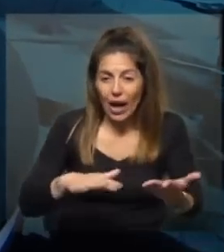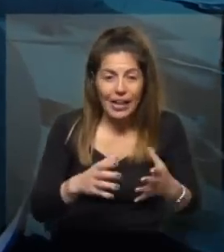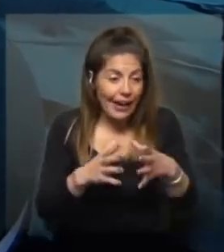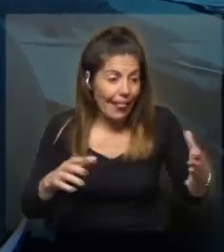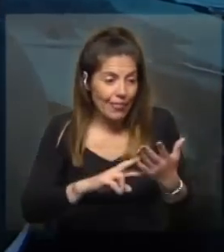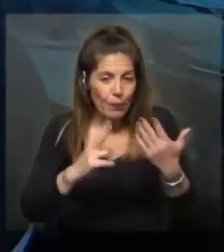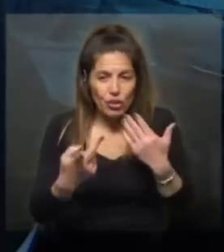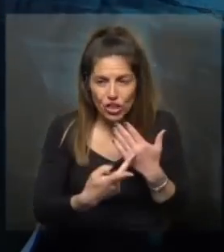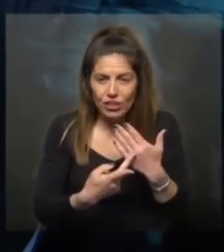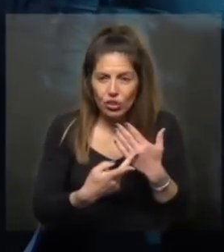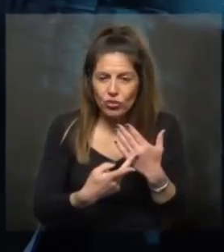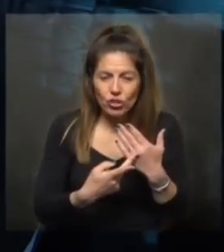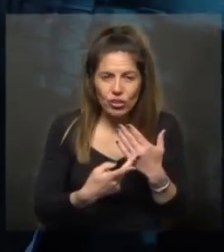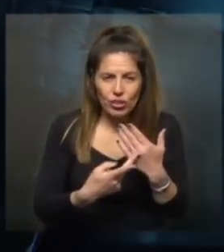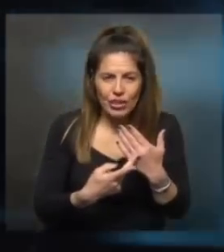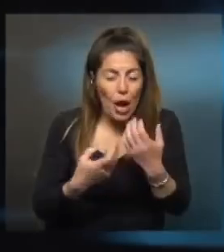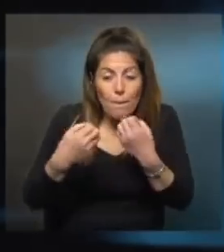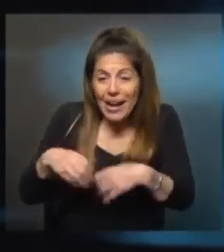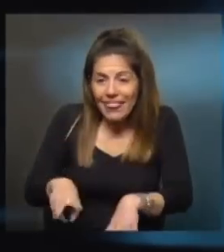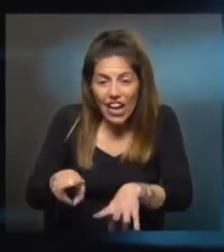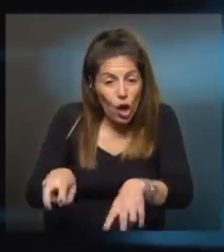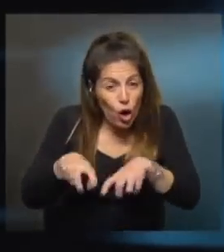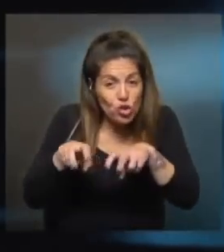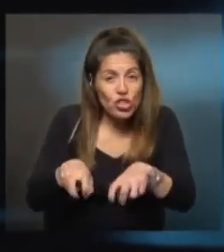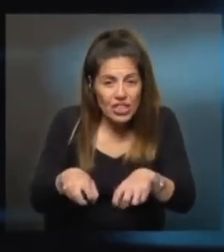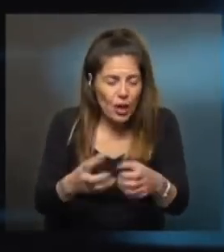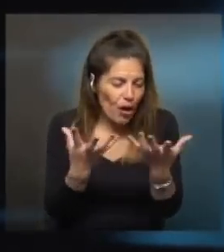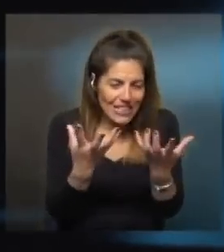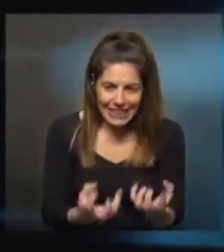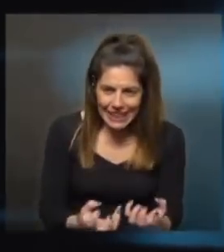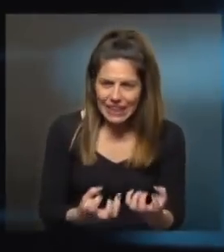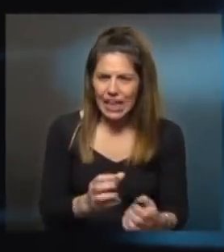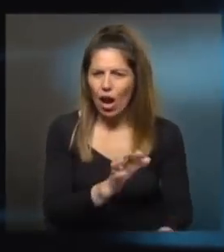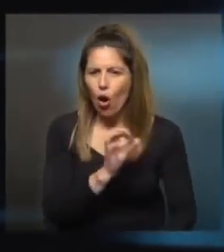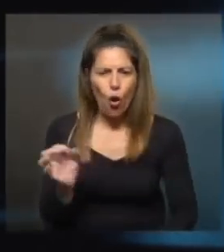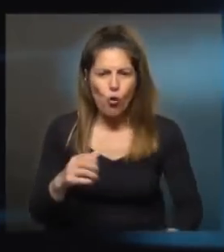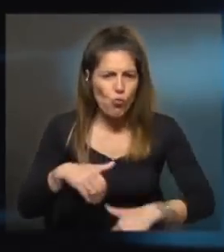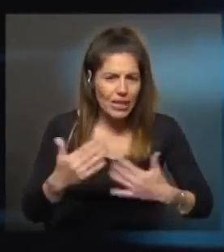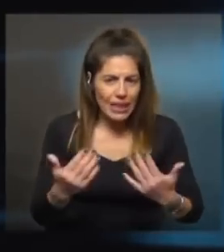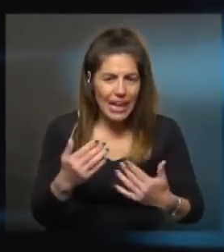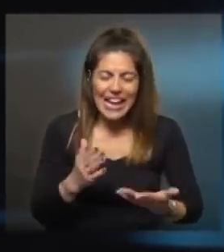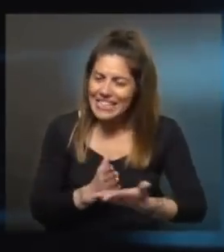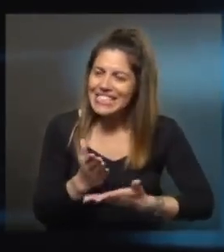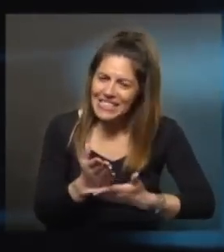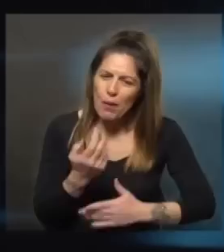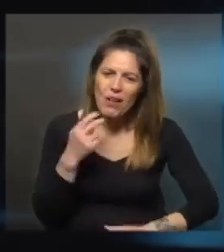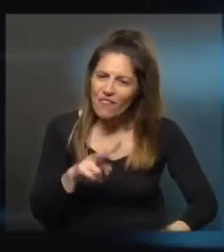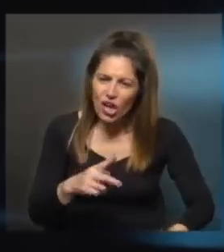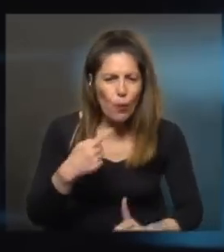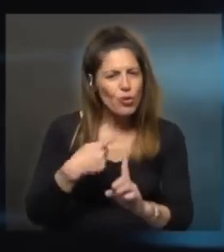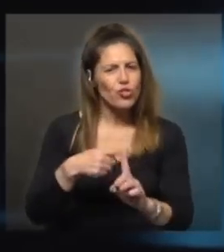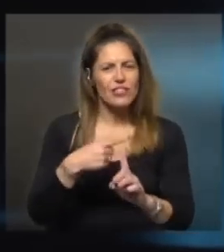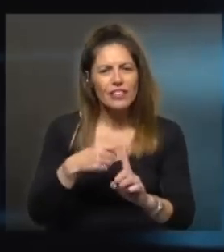este perder cosechas enteras por la sequía o por el lo que sea y siempre verle el lado positivo